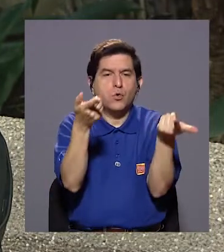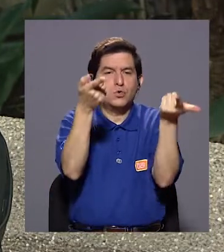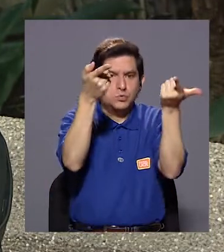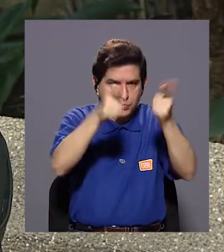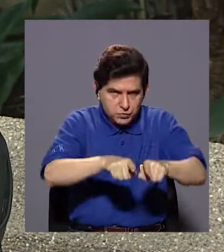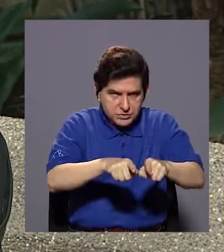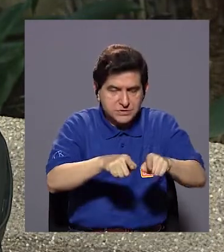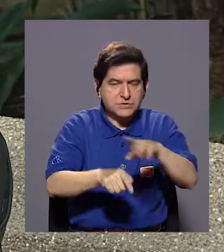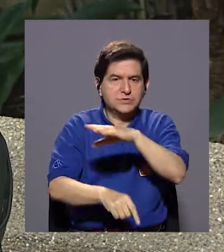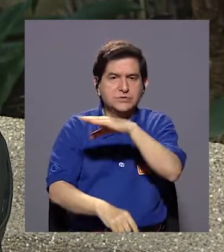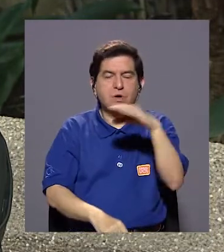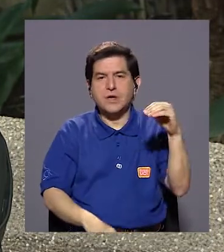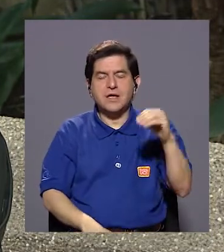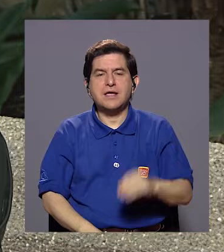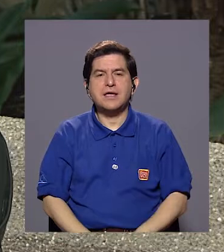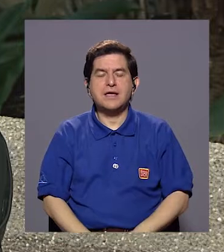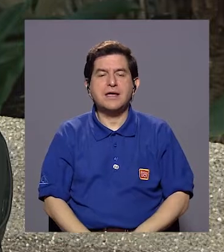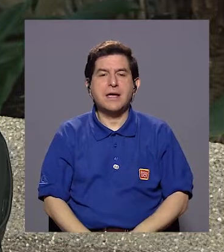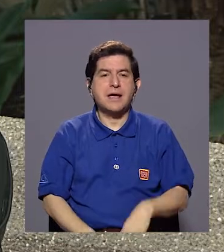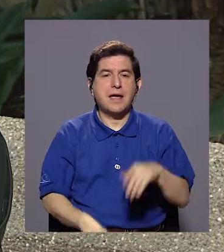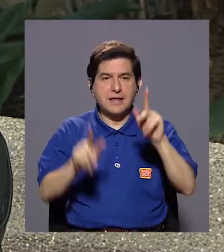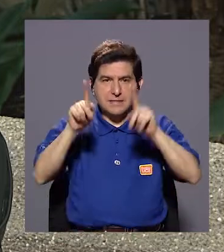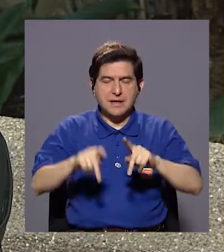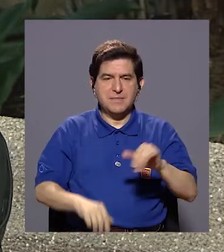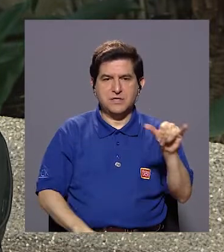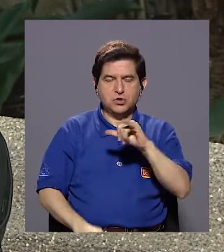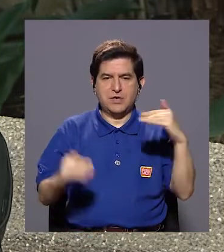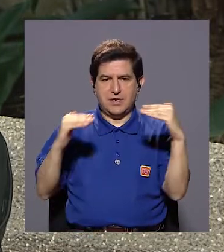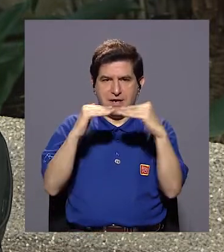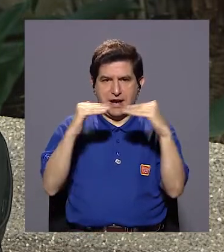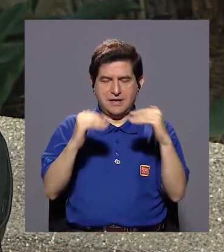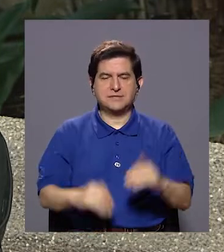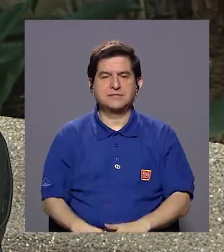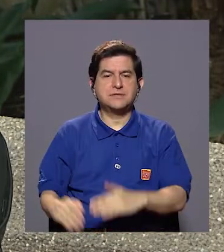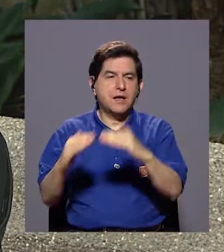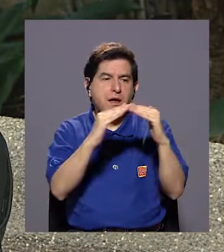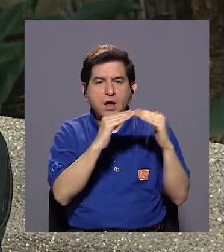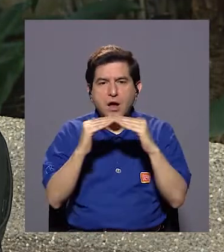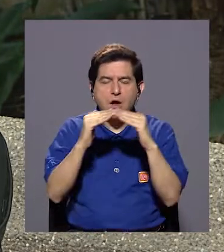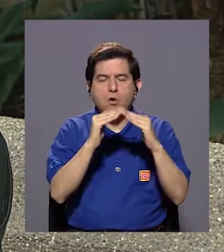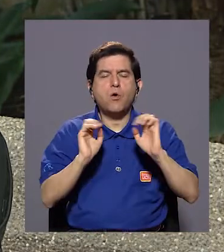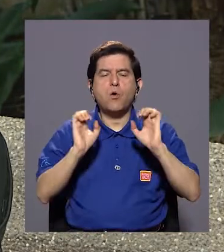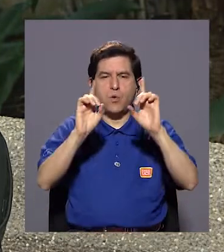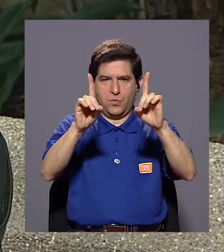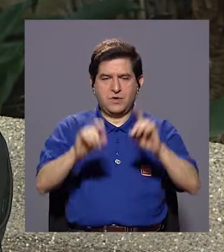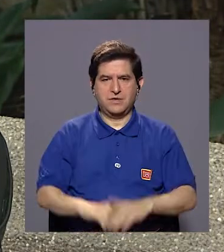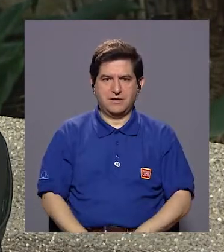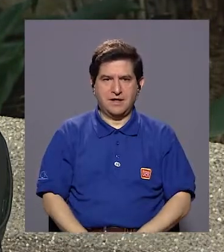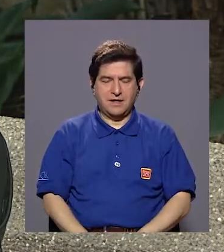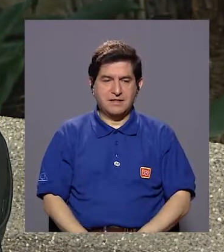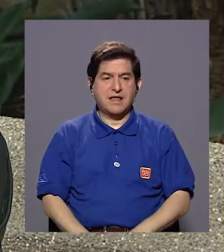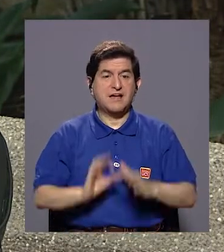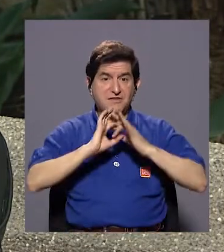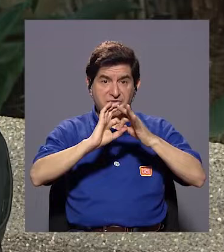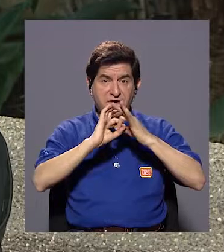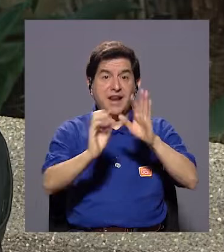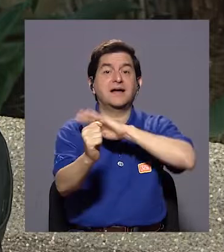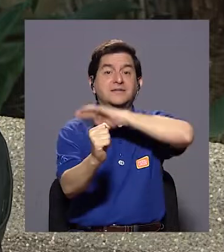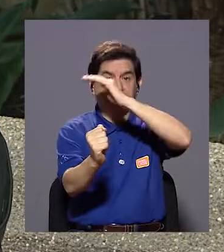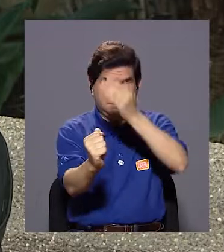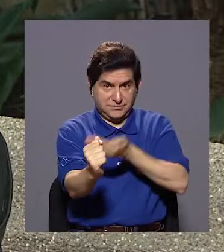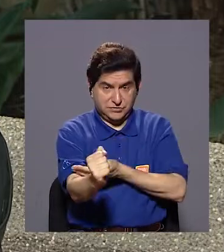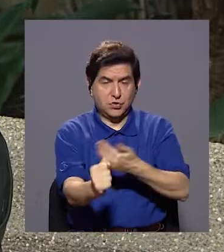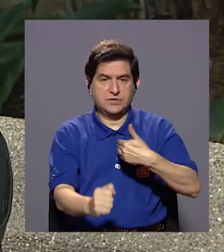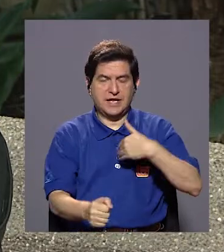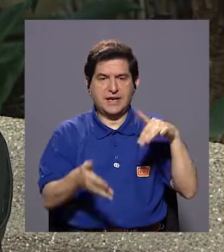da, digamos, entre pares, o sea, solo, digamos, dentro de lo que es la comunidad educativa y donde hay una relación de